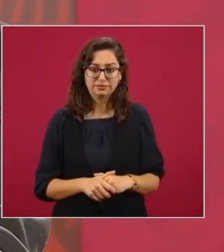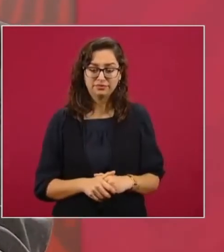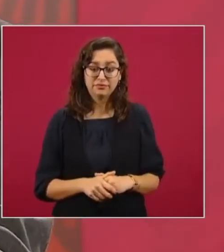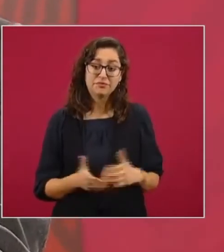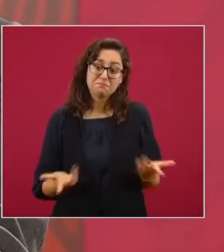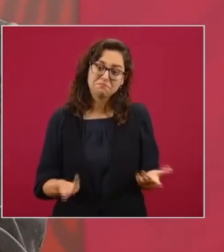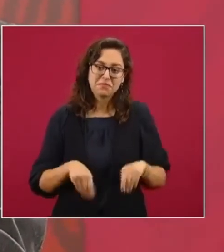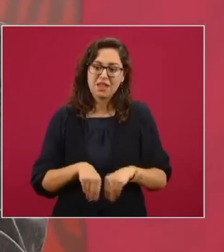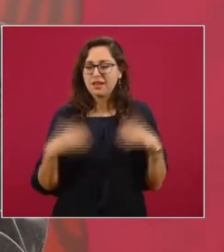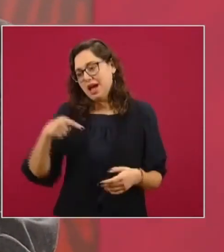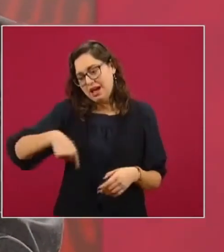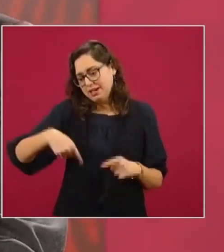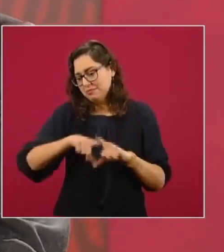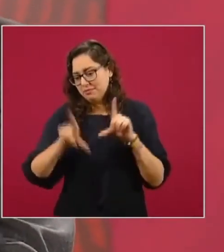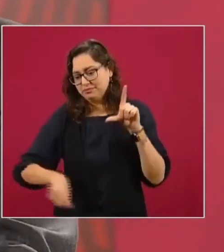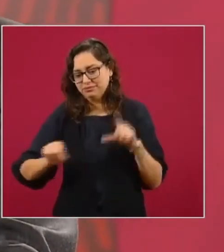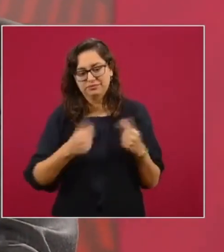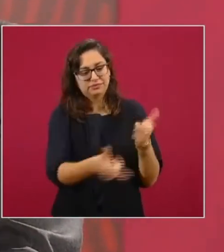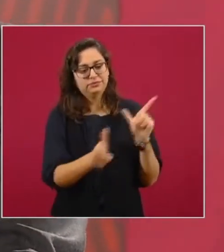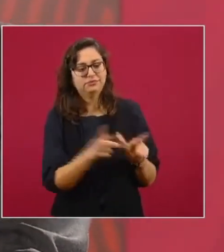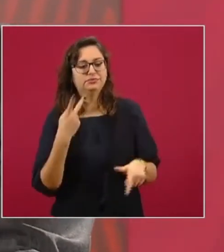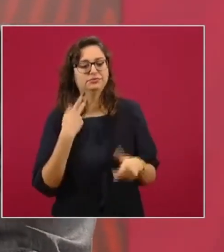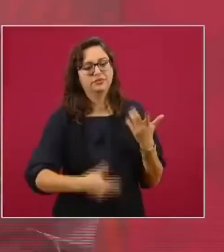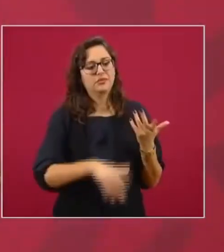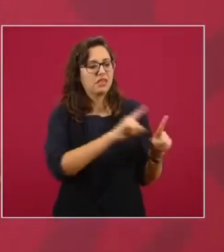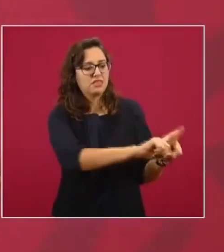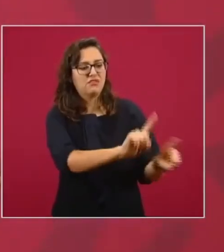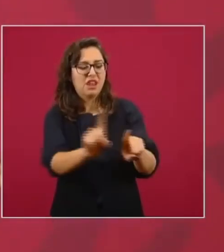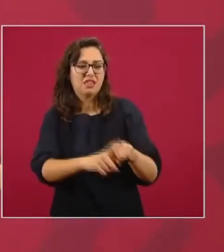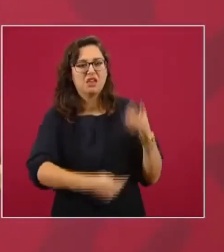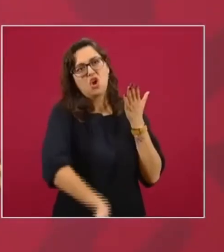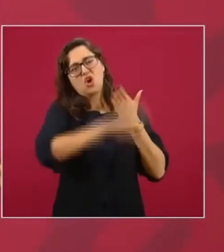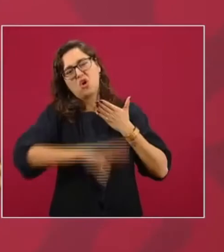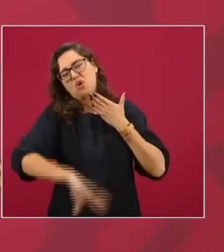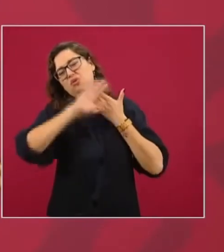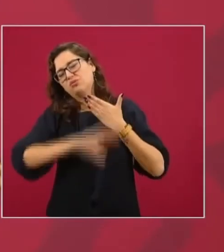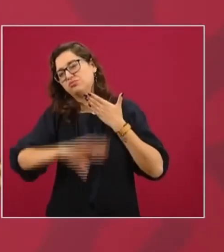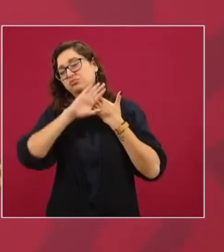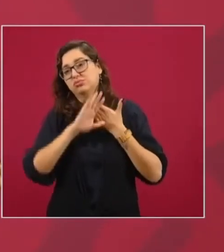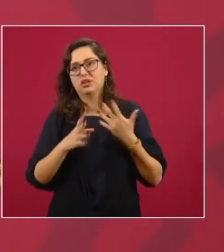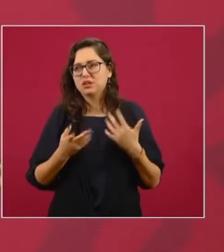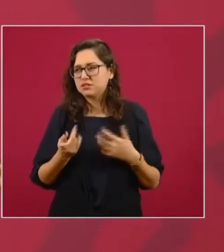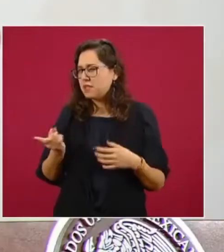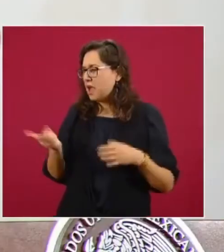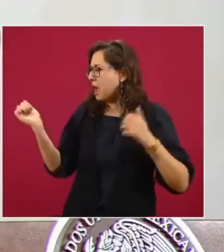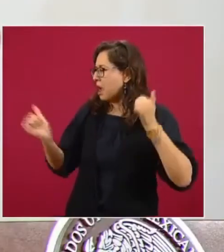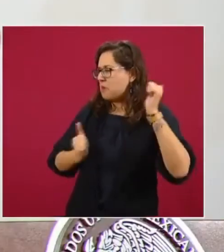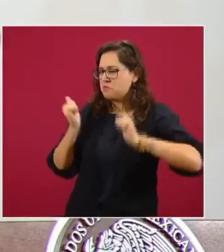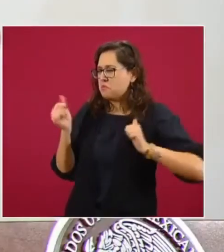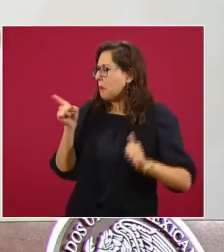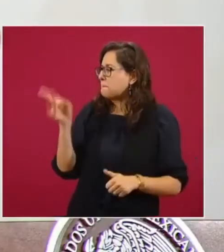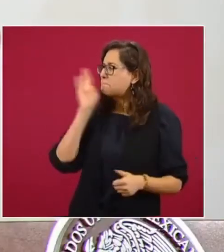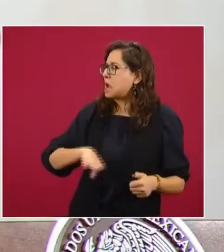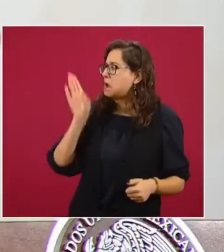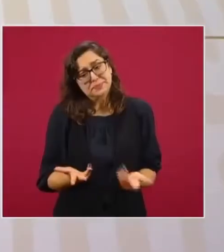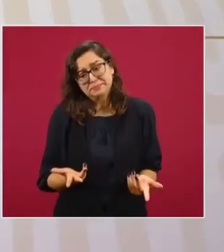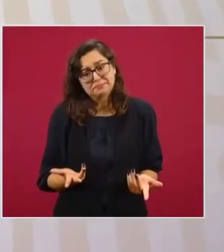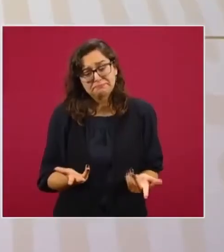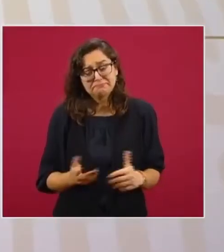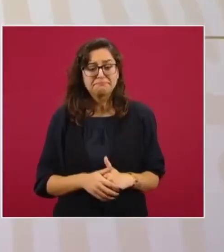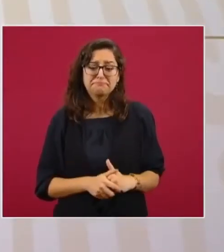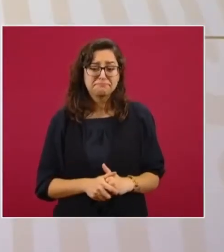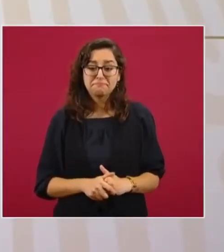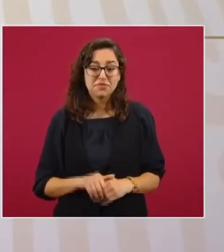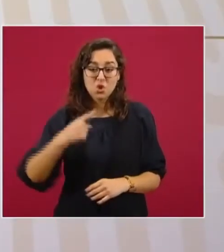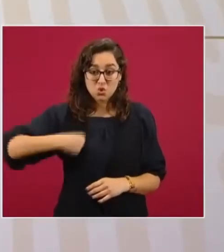opositores nuestros, ¿no? Pues aprovechan para decir que no estamos haciendo bien las cosas. No,